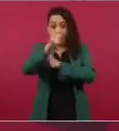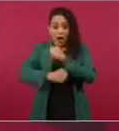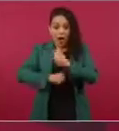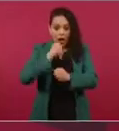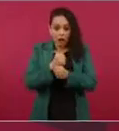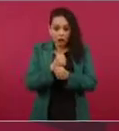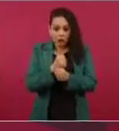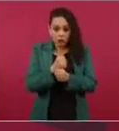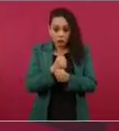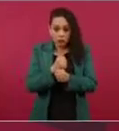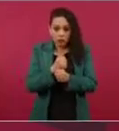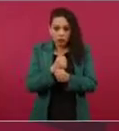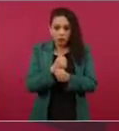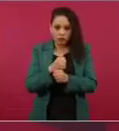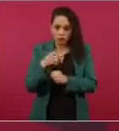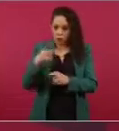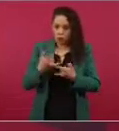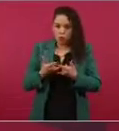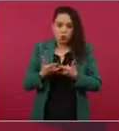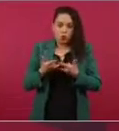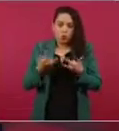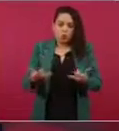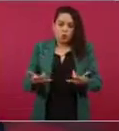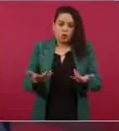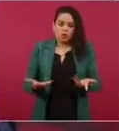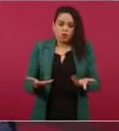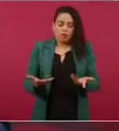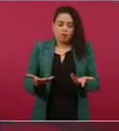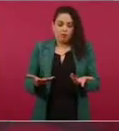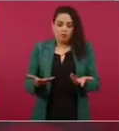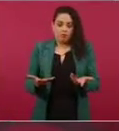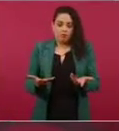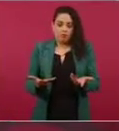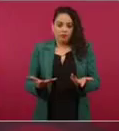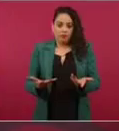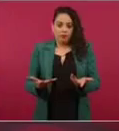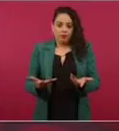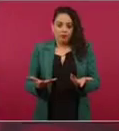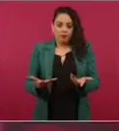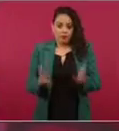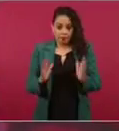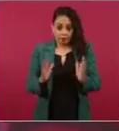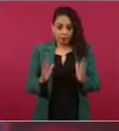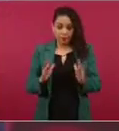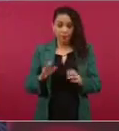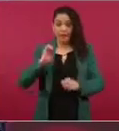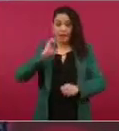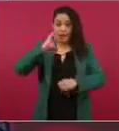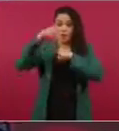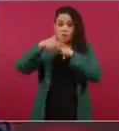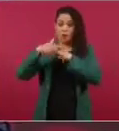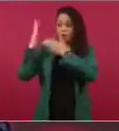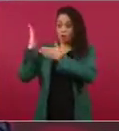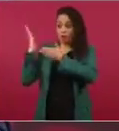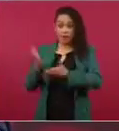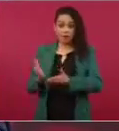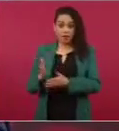Para ubicarnos, los europeos llegaron hace 500 años.